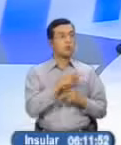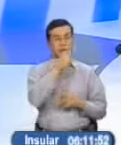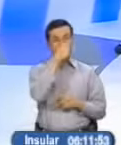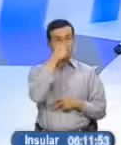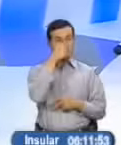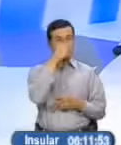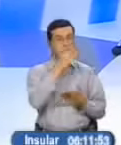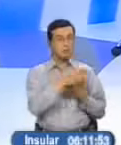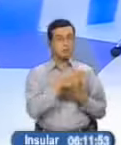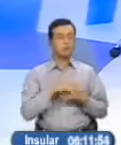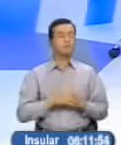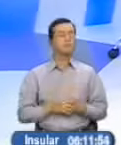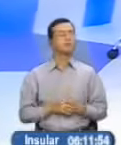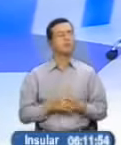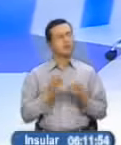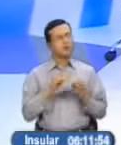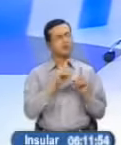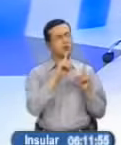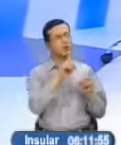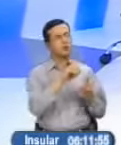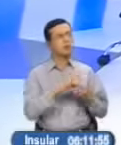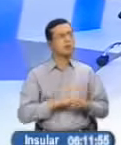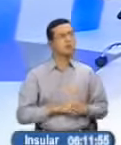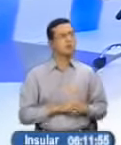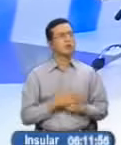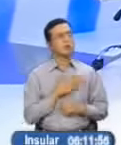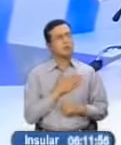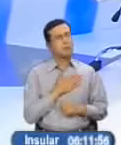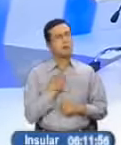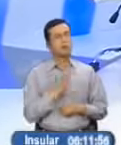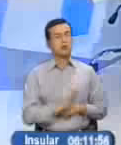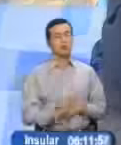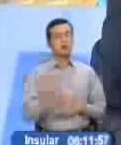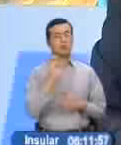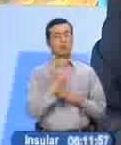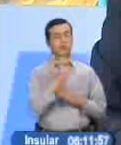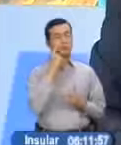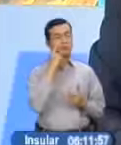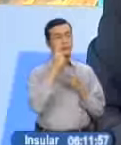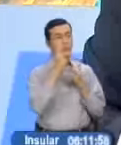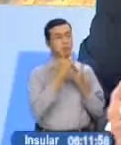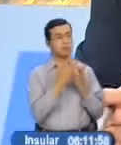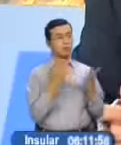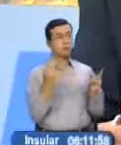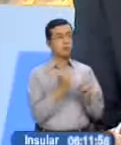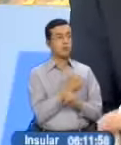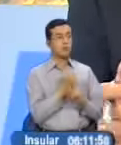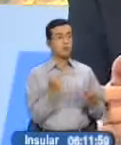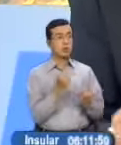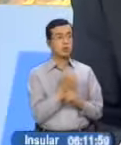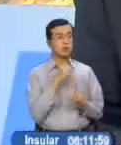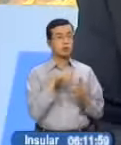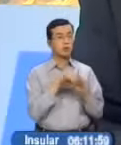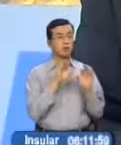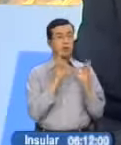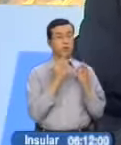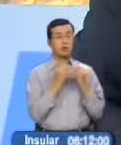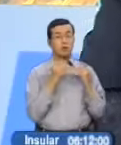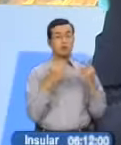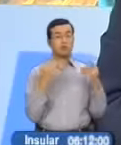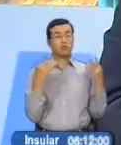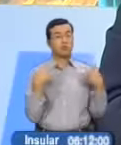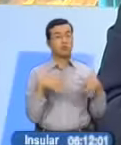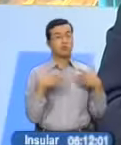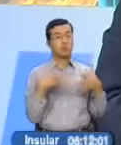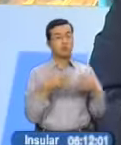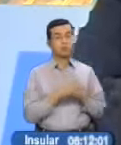drogas. A eso iba. Lamentablemente en el Ecuador hay indicadores de violencia intrafamiliar muy elevados. No digo